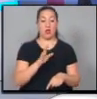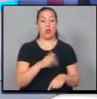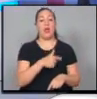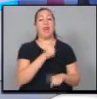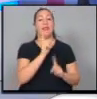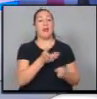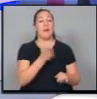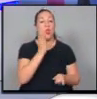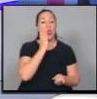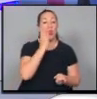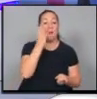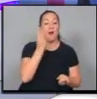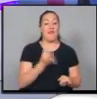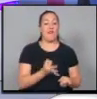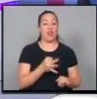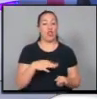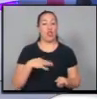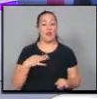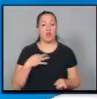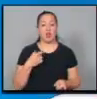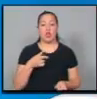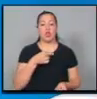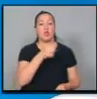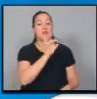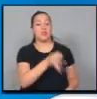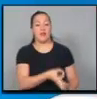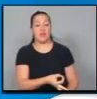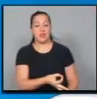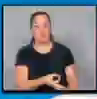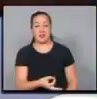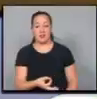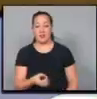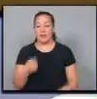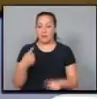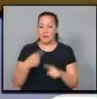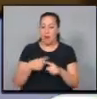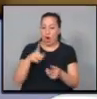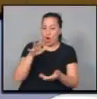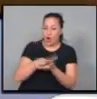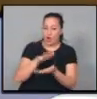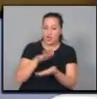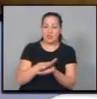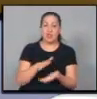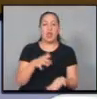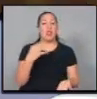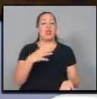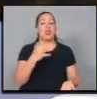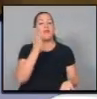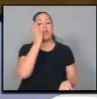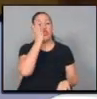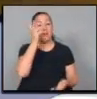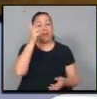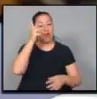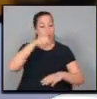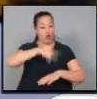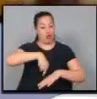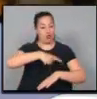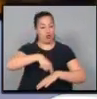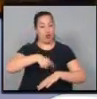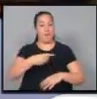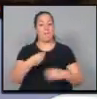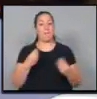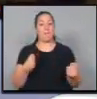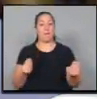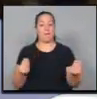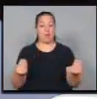su vida. ¿Y vos cómo sabes? ¿Eso qué es, por el colchón? No, por ejemplo, la publicidad del colchón. Como mínimo tenés que dormir 8 horas. Sí. Para digamos.